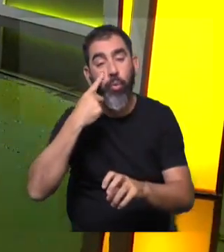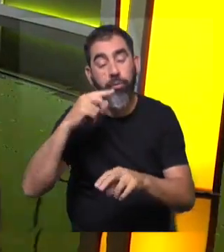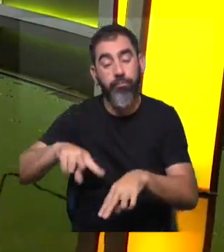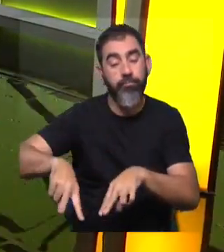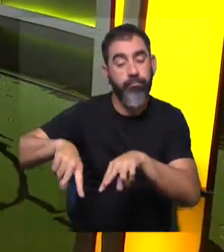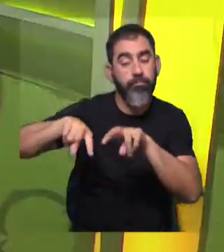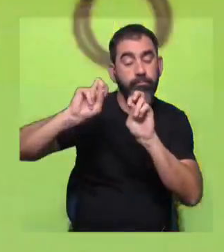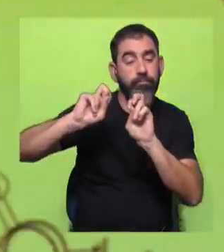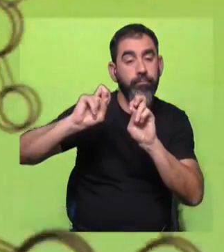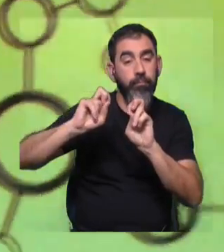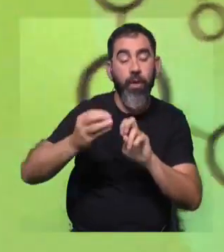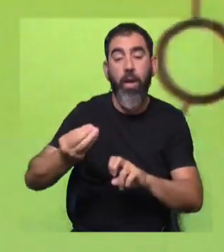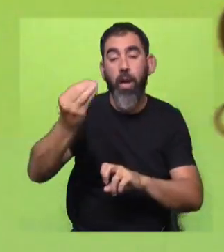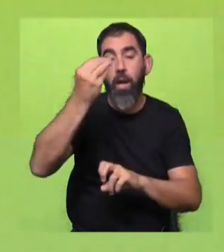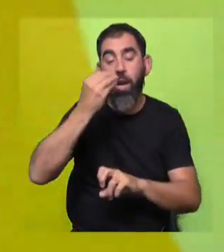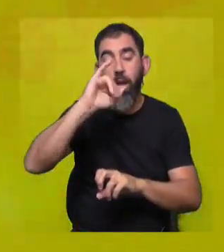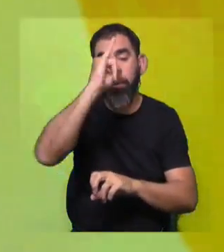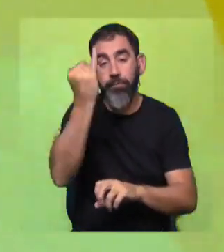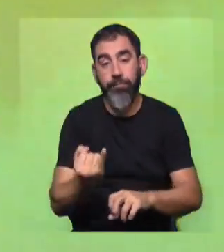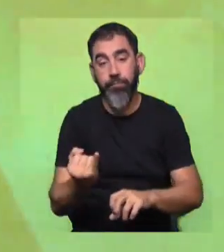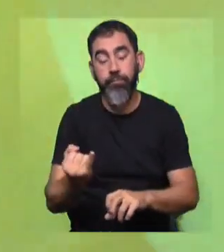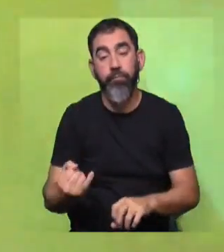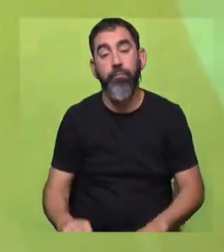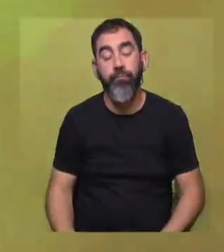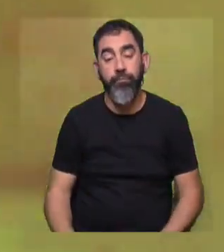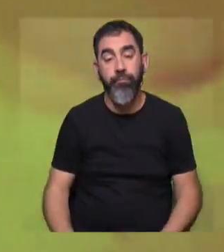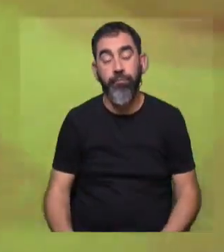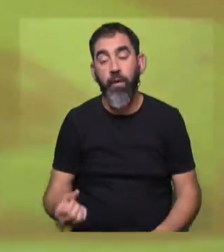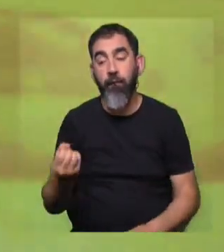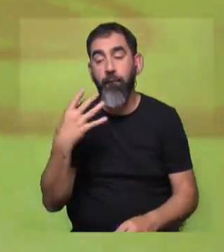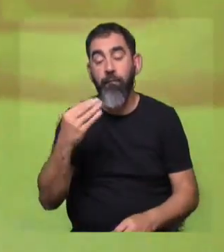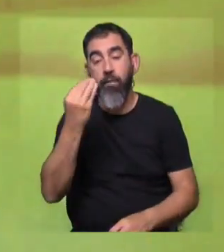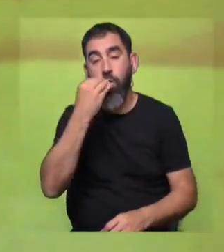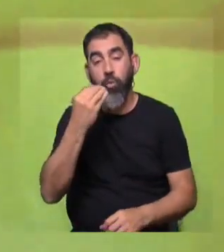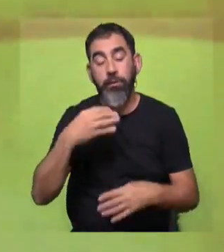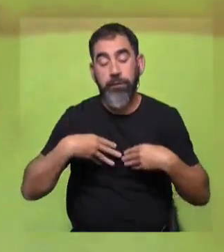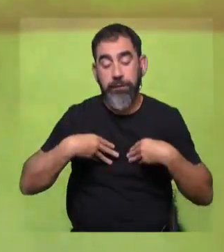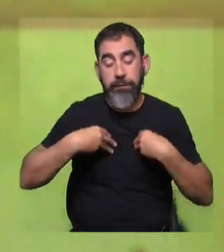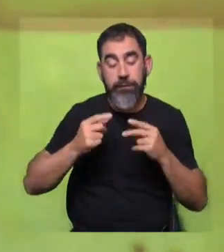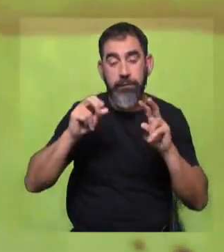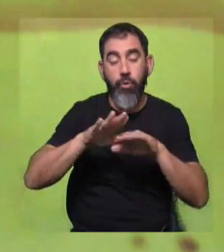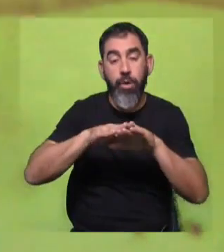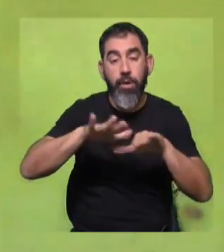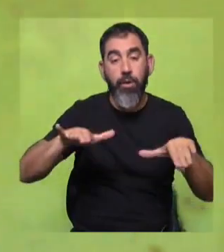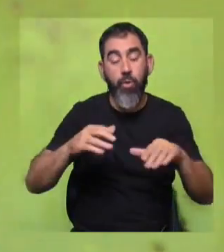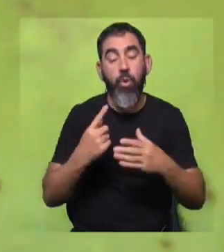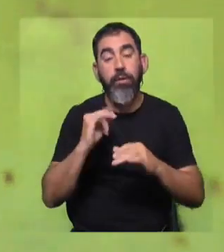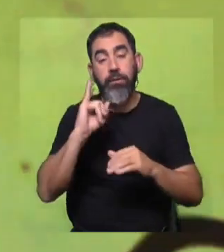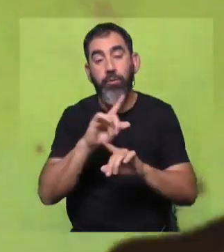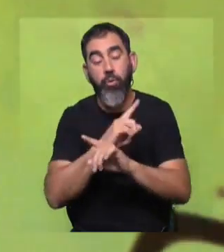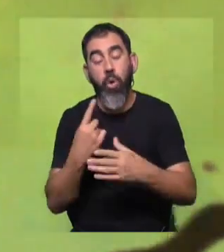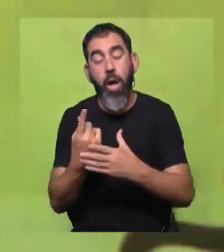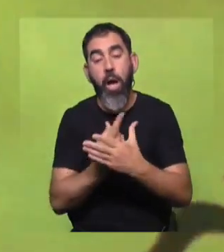analizar la ingesta dietética, el estado nutricional y el perfil sensorial en niños con y